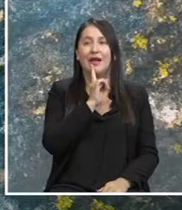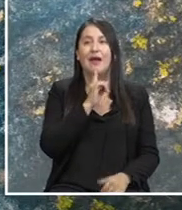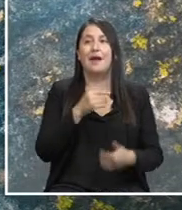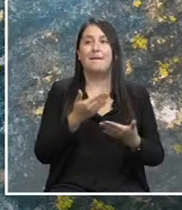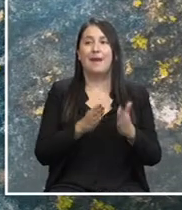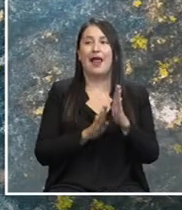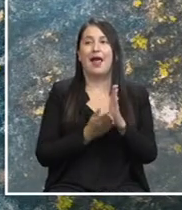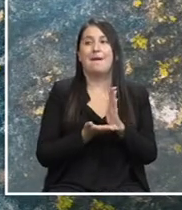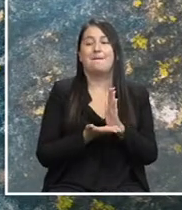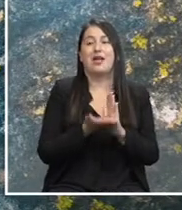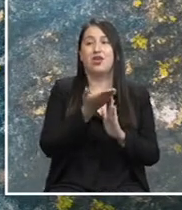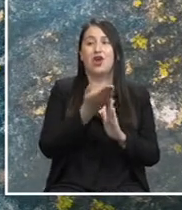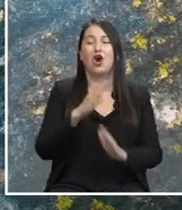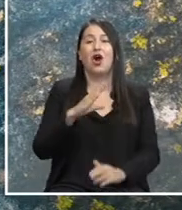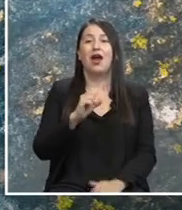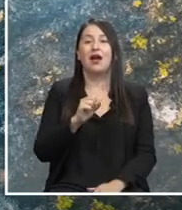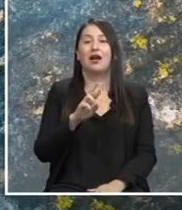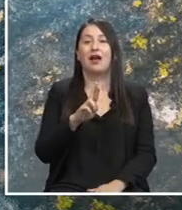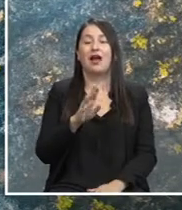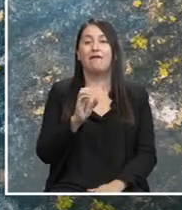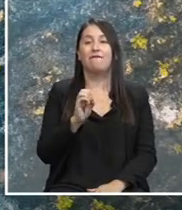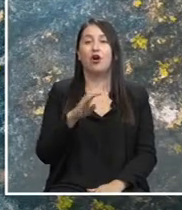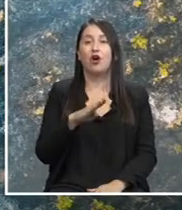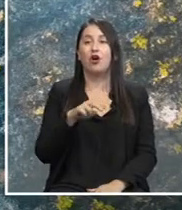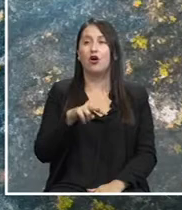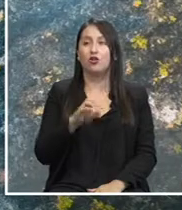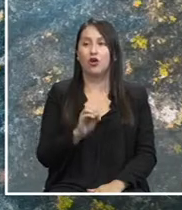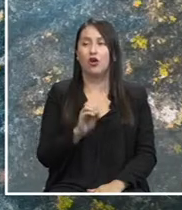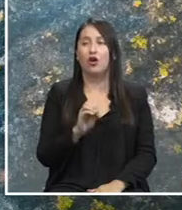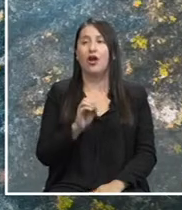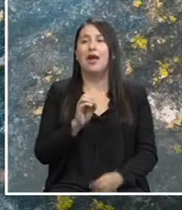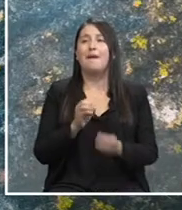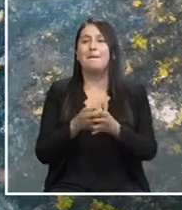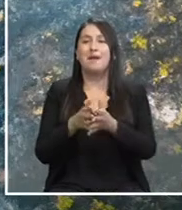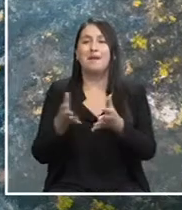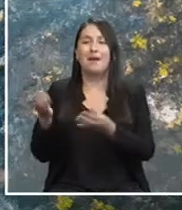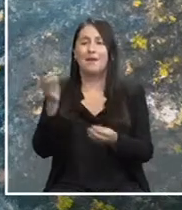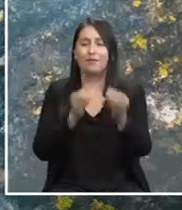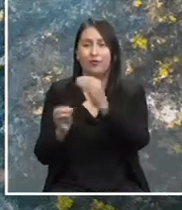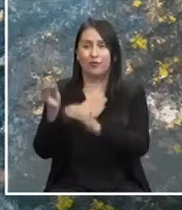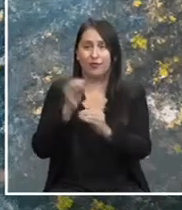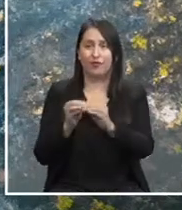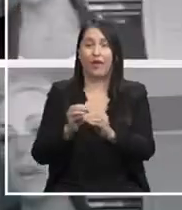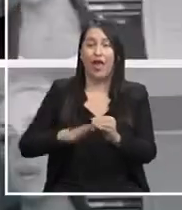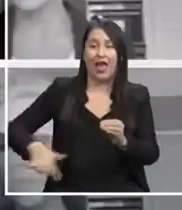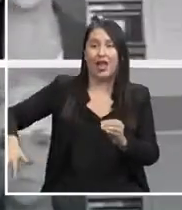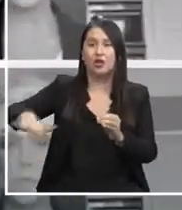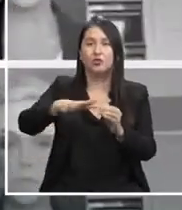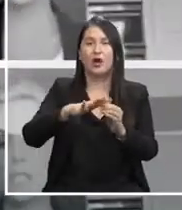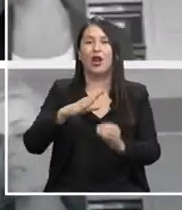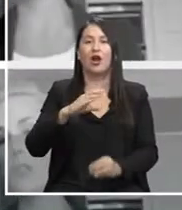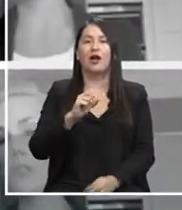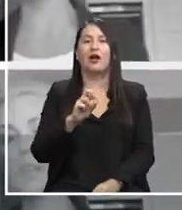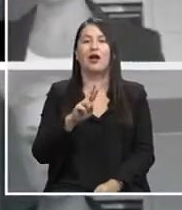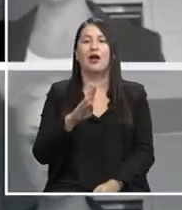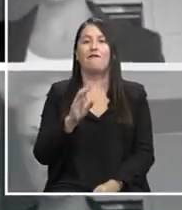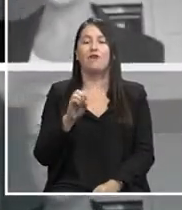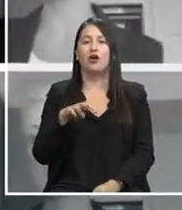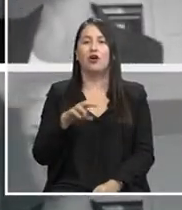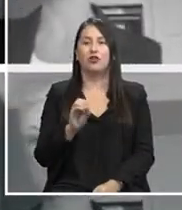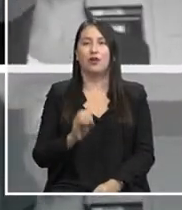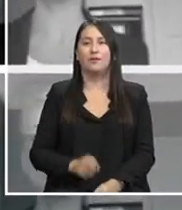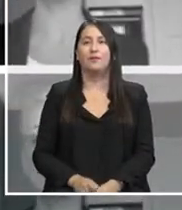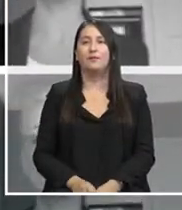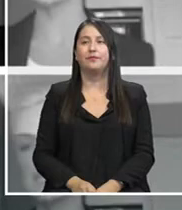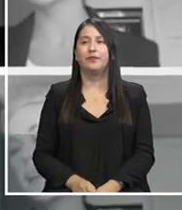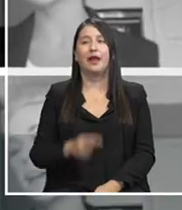sumideros netos de carbono, almacenando y absorbiendo cantidades masivas de carbono en los suelos. Sin embargo, en